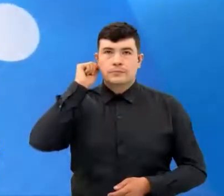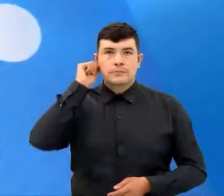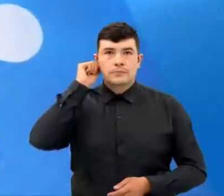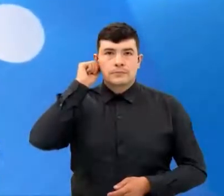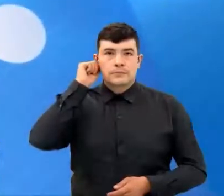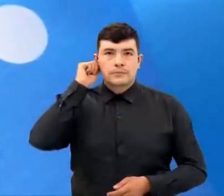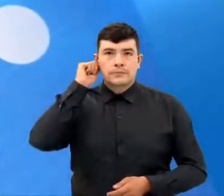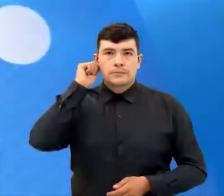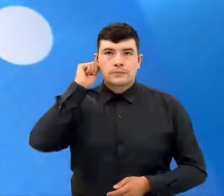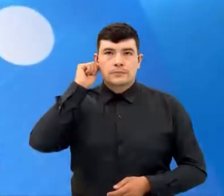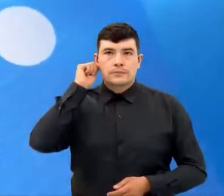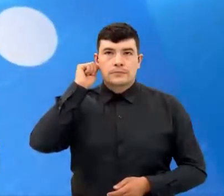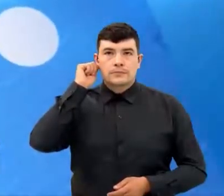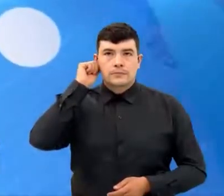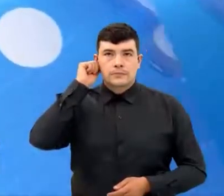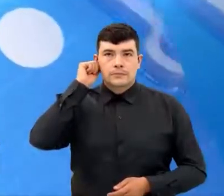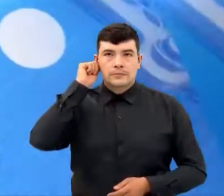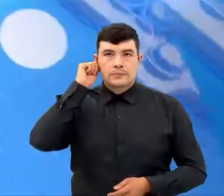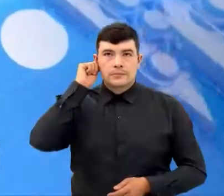frontera.